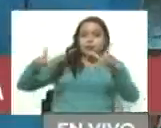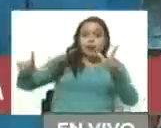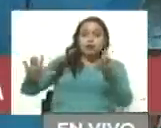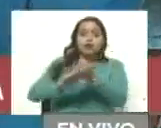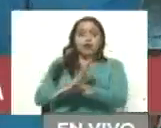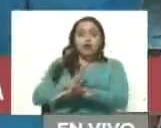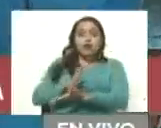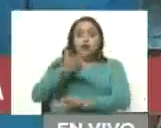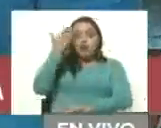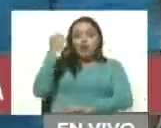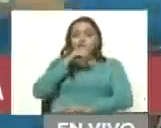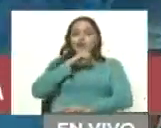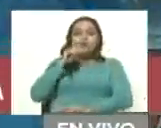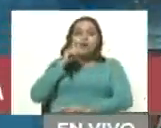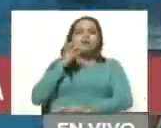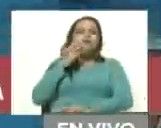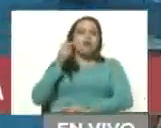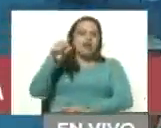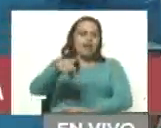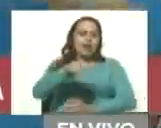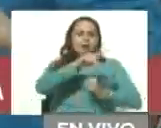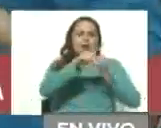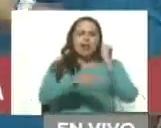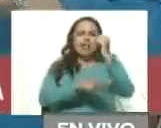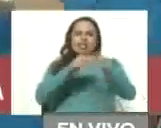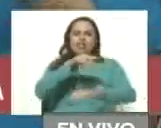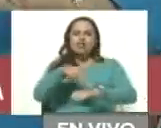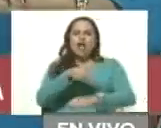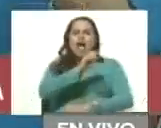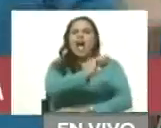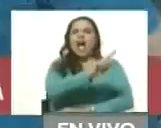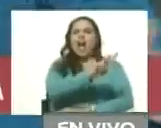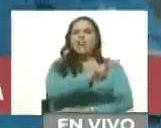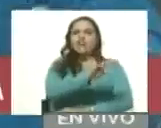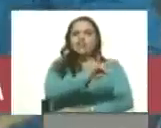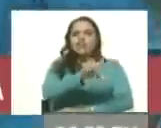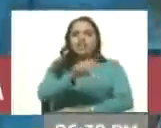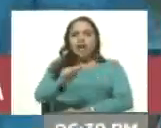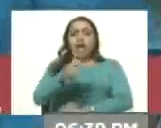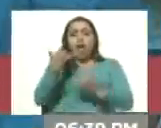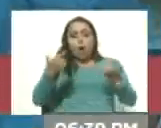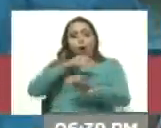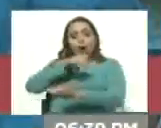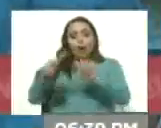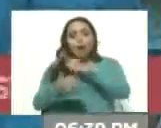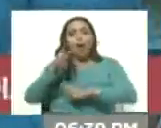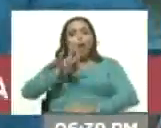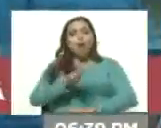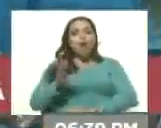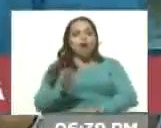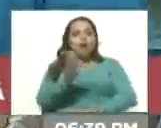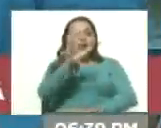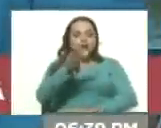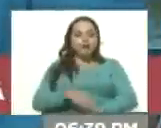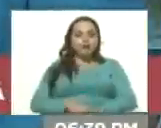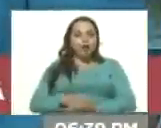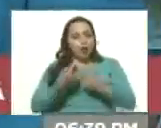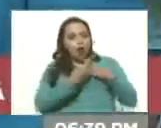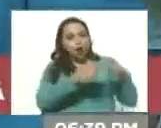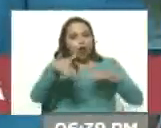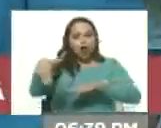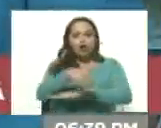por ejemplo ya no tenemos el parque nacional el ávila sino el parque nacional waraira repano ya no tenemos la autopista francisco fajardo